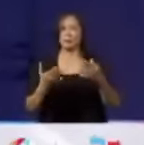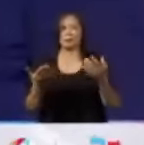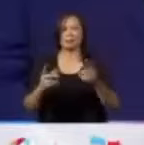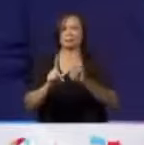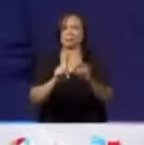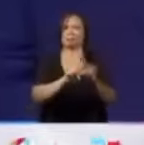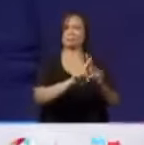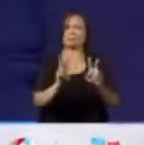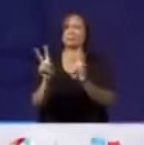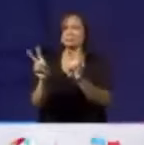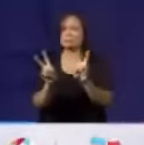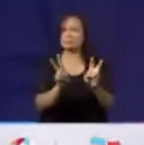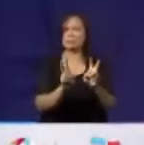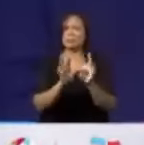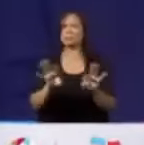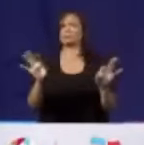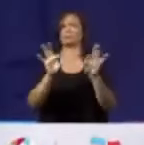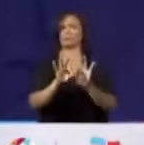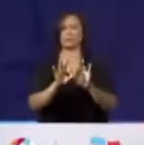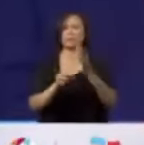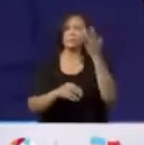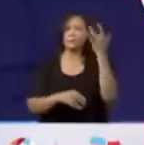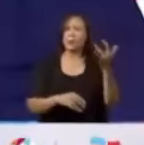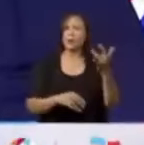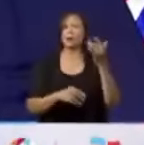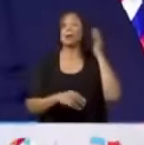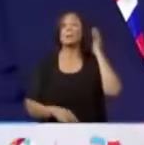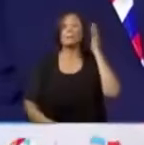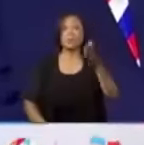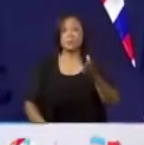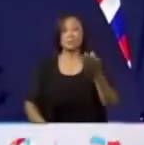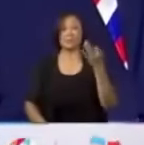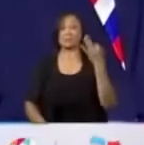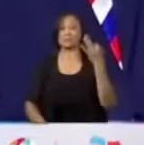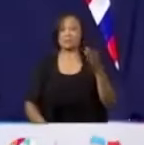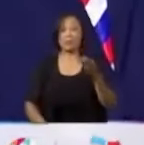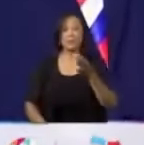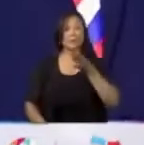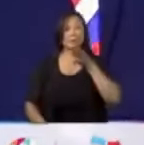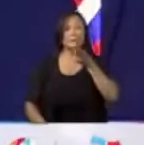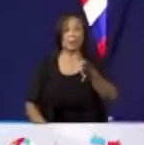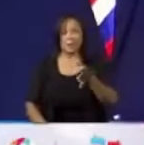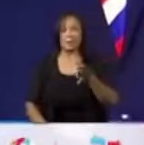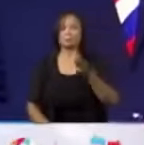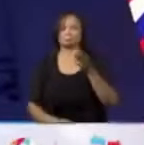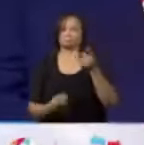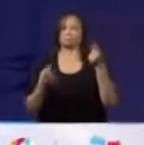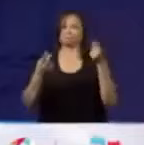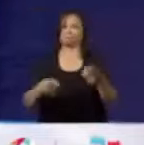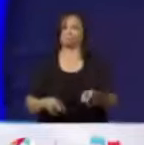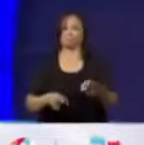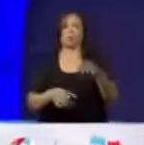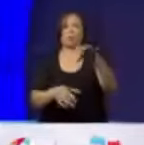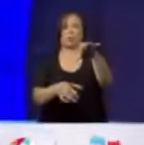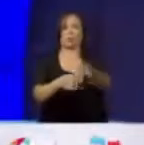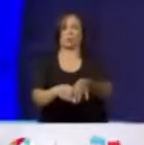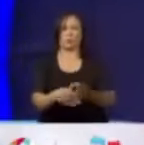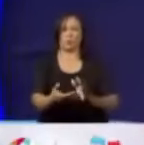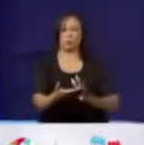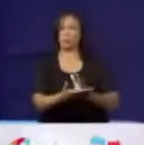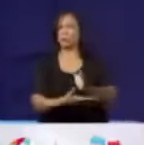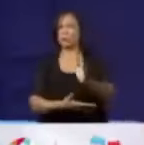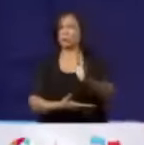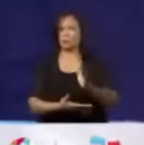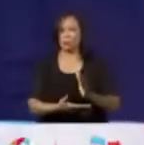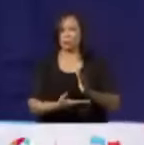ante diferentes temas de interés nacional para que el próximo 19 de mayo efectuemos nuestro derecho al